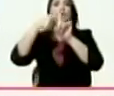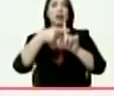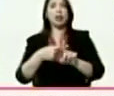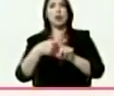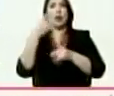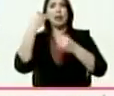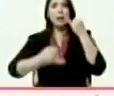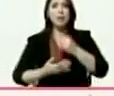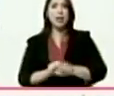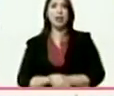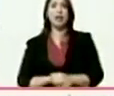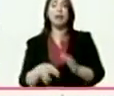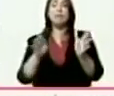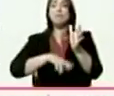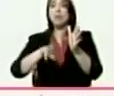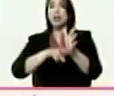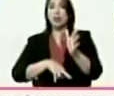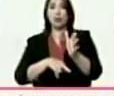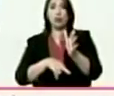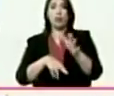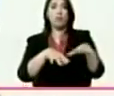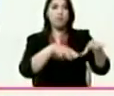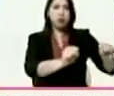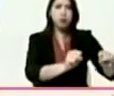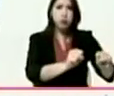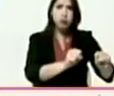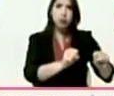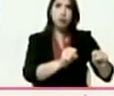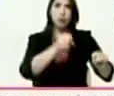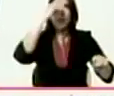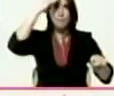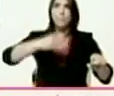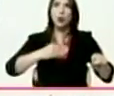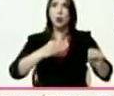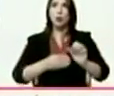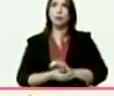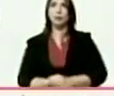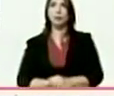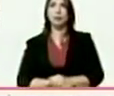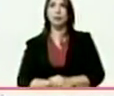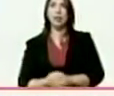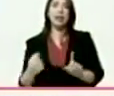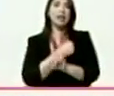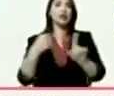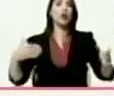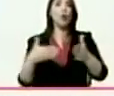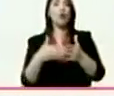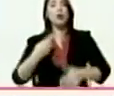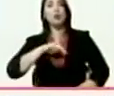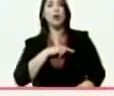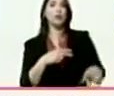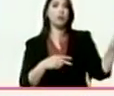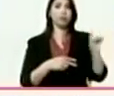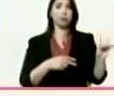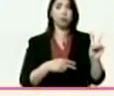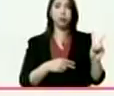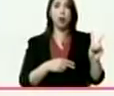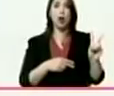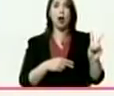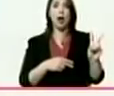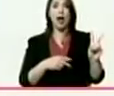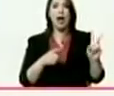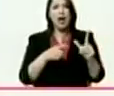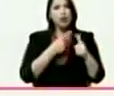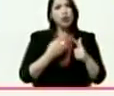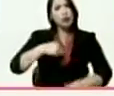culminen, repito, con una intervención militar de agresión contra nuestro país. Mientras vemos cómo en